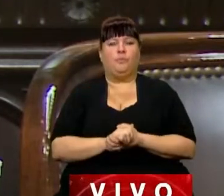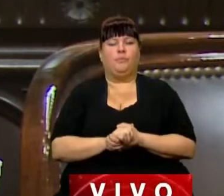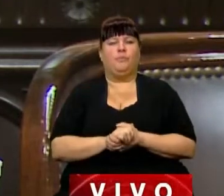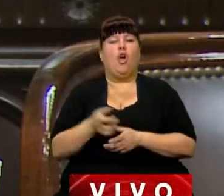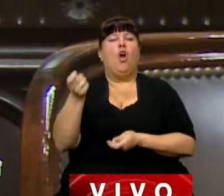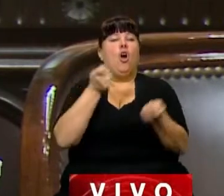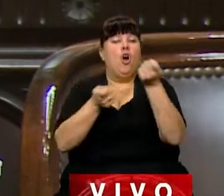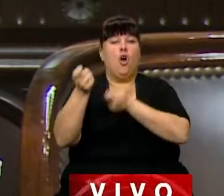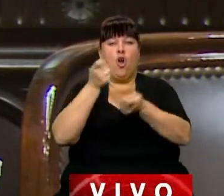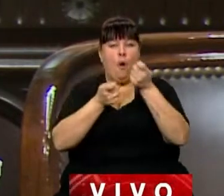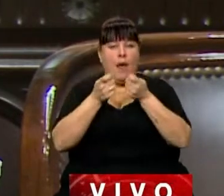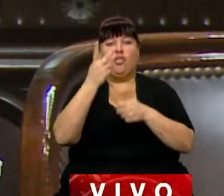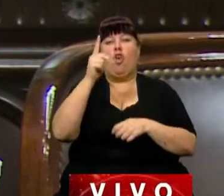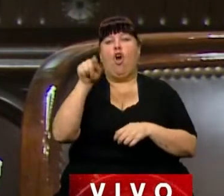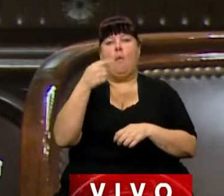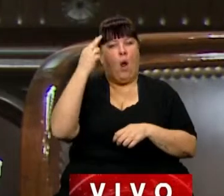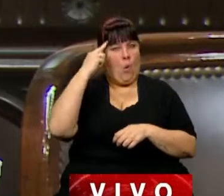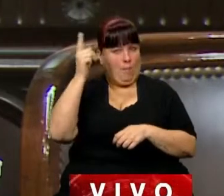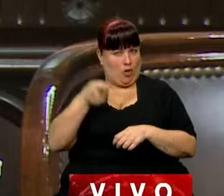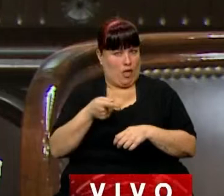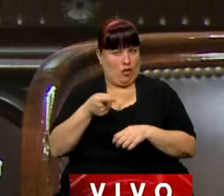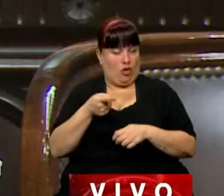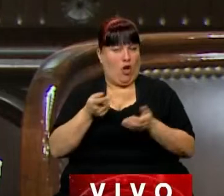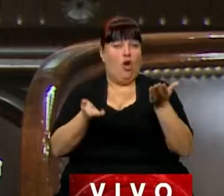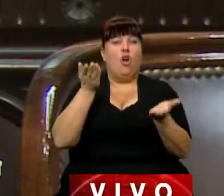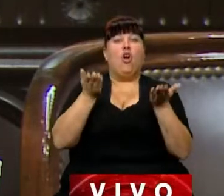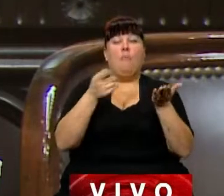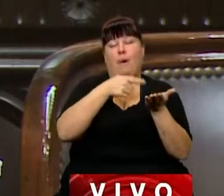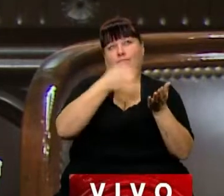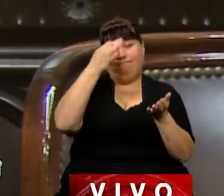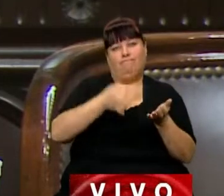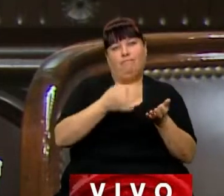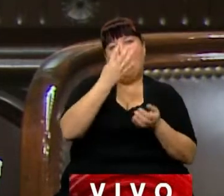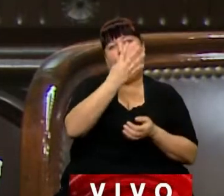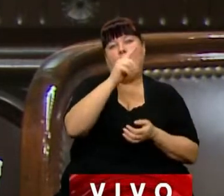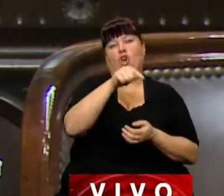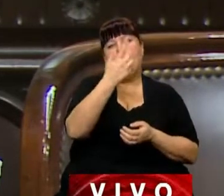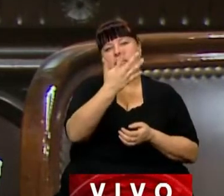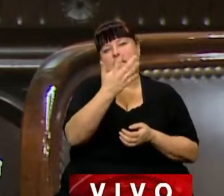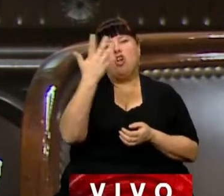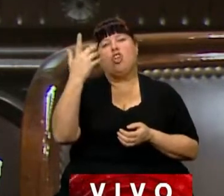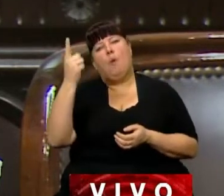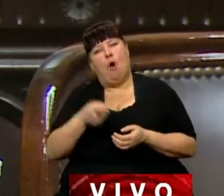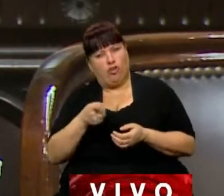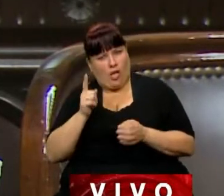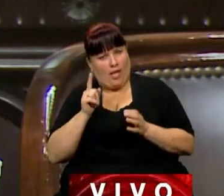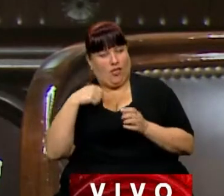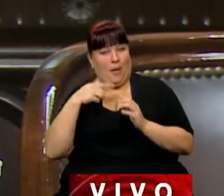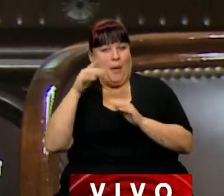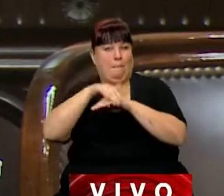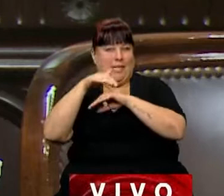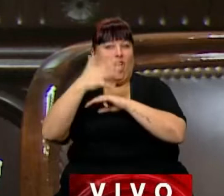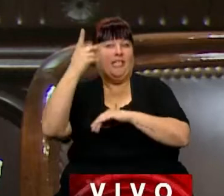El comercio, el 2,9% contra normalmente entre el 4,5% y 5%, en el caso de